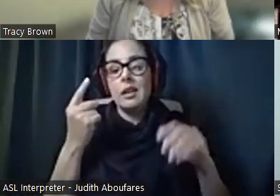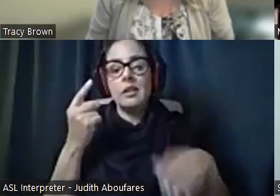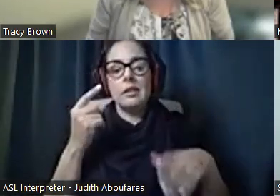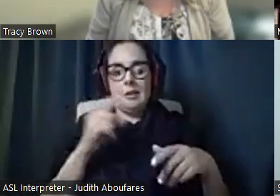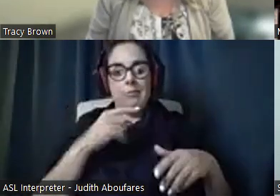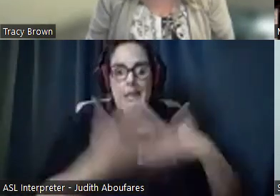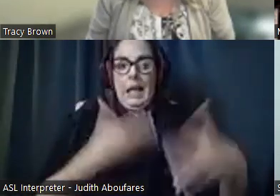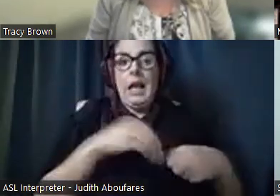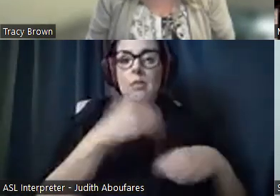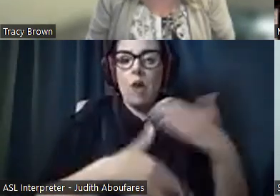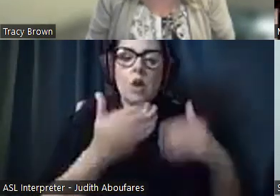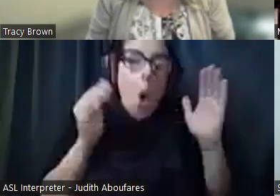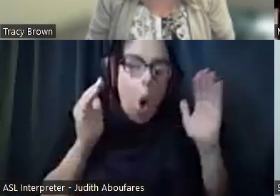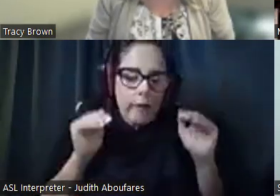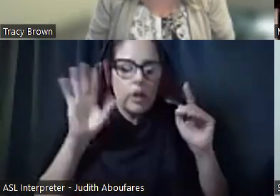que